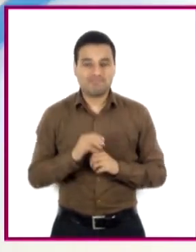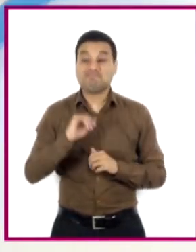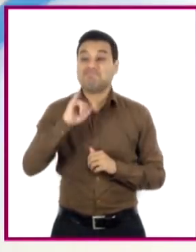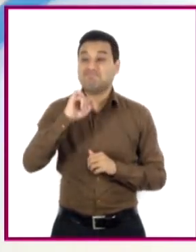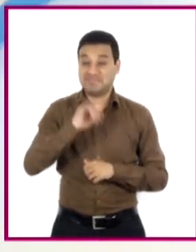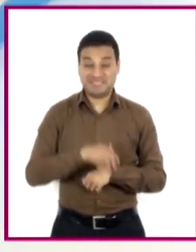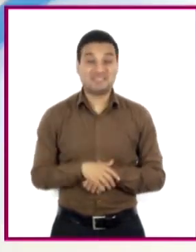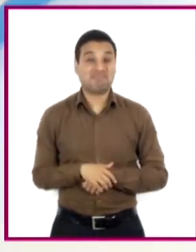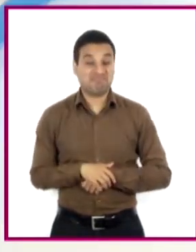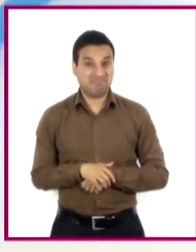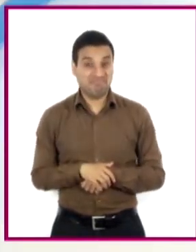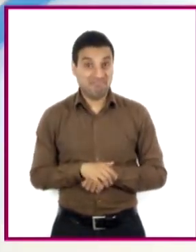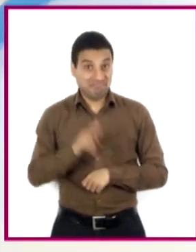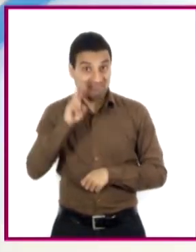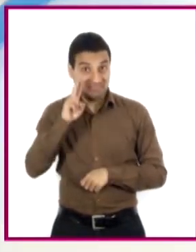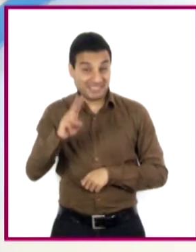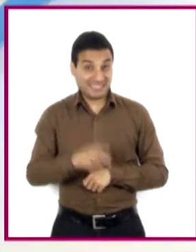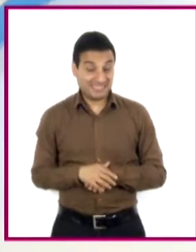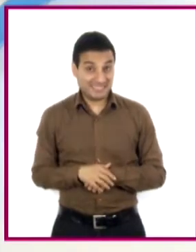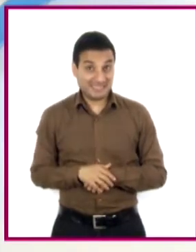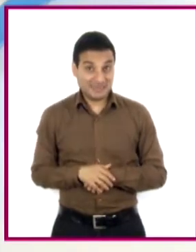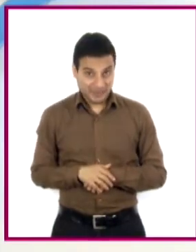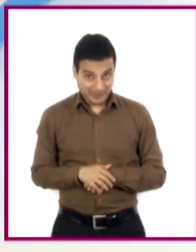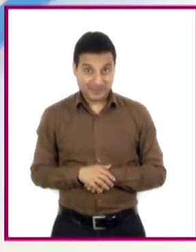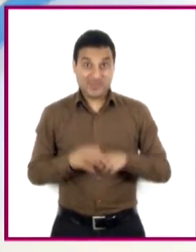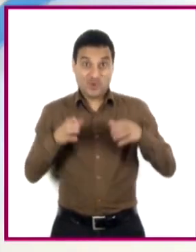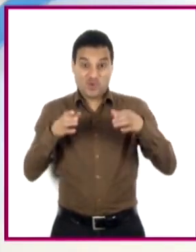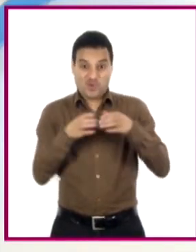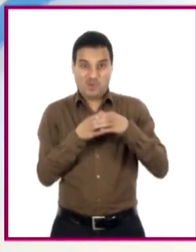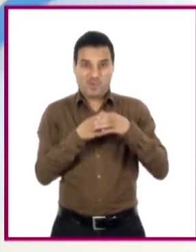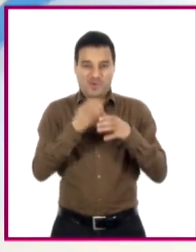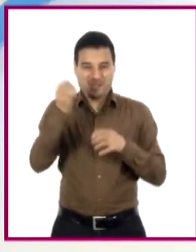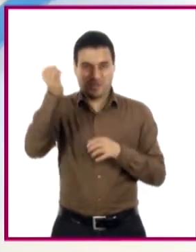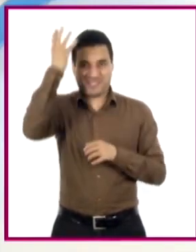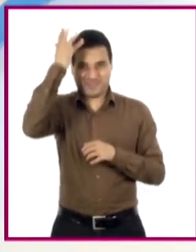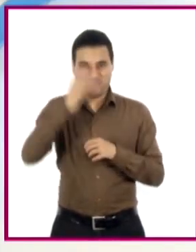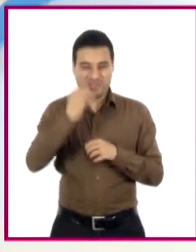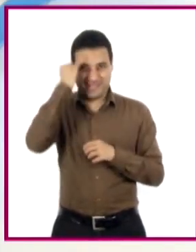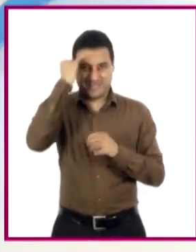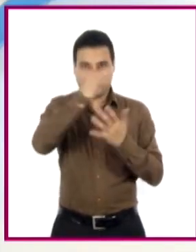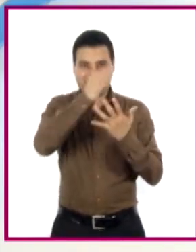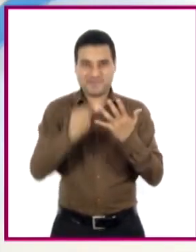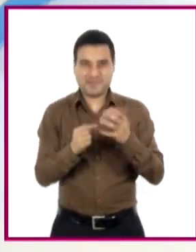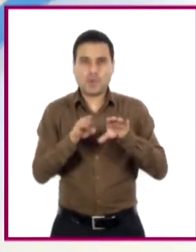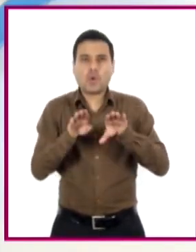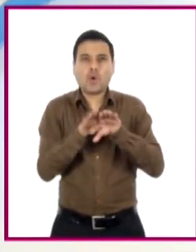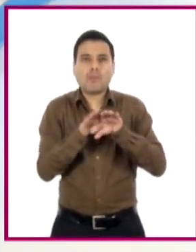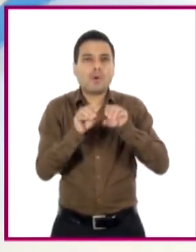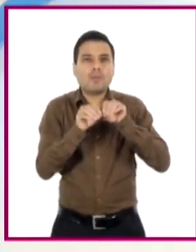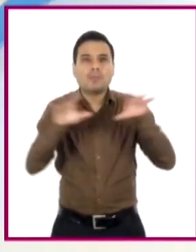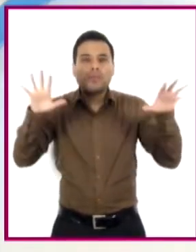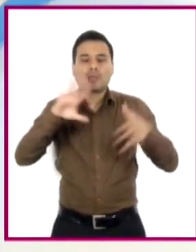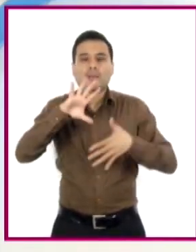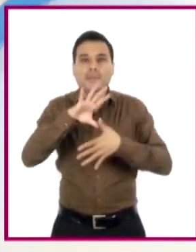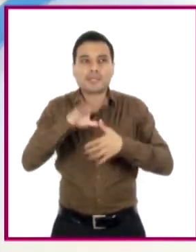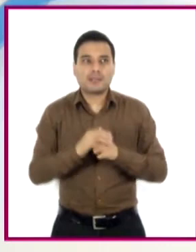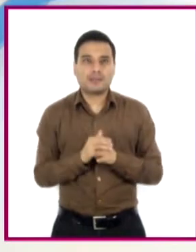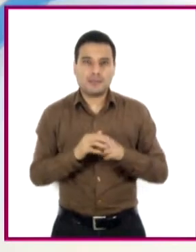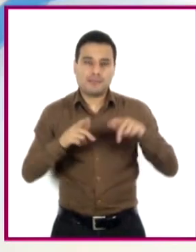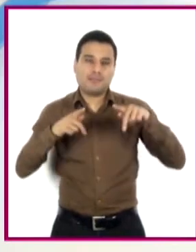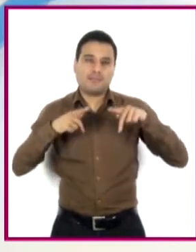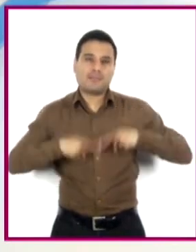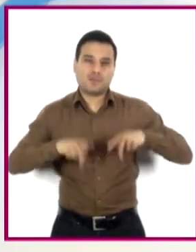y como observaron, las ideas de la Ilustración llegaron a América a través de libros que traían los viajeros